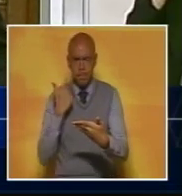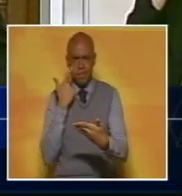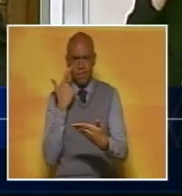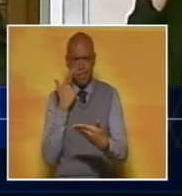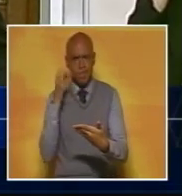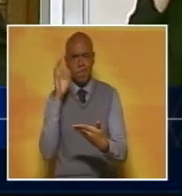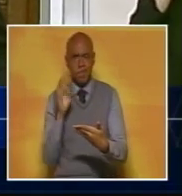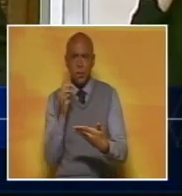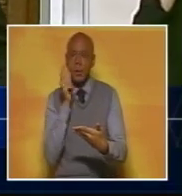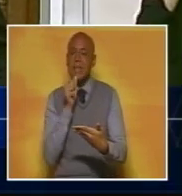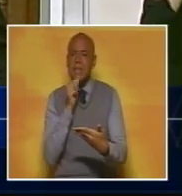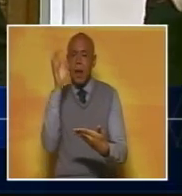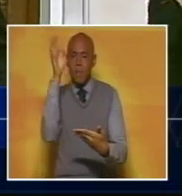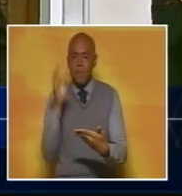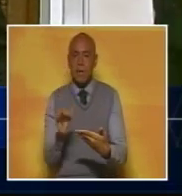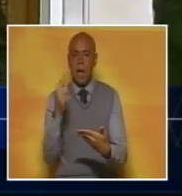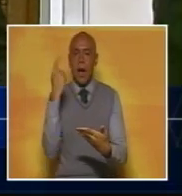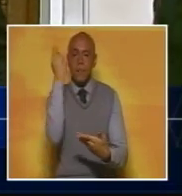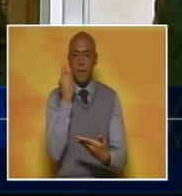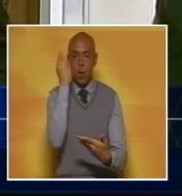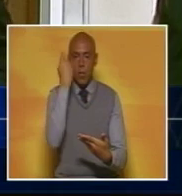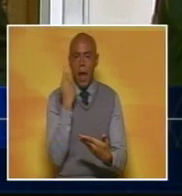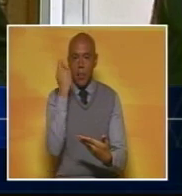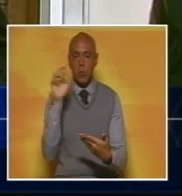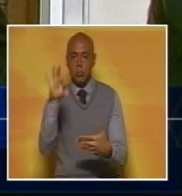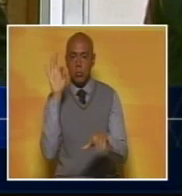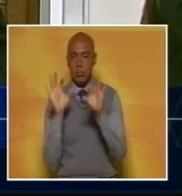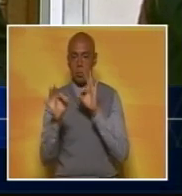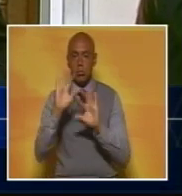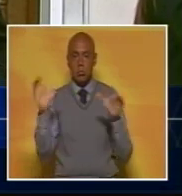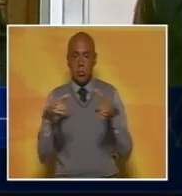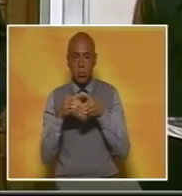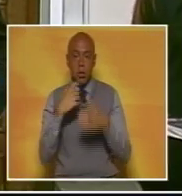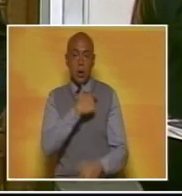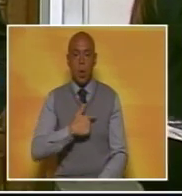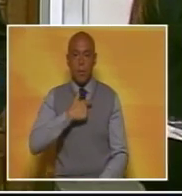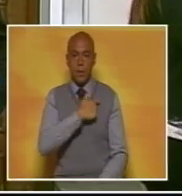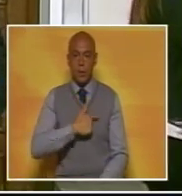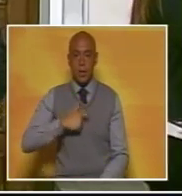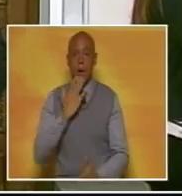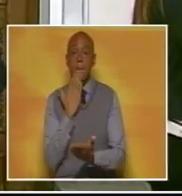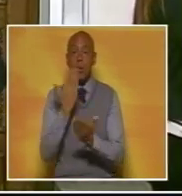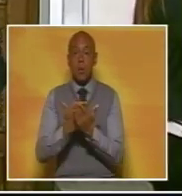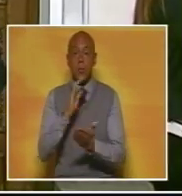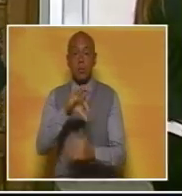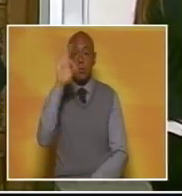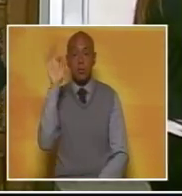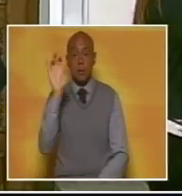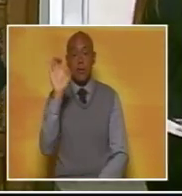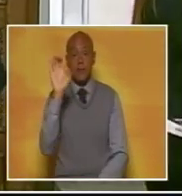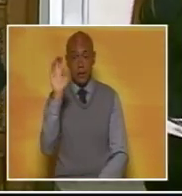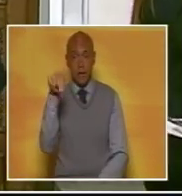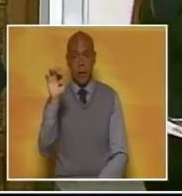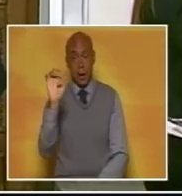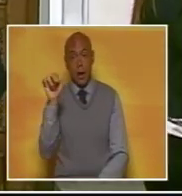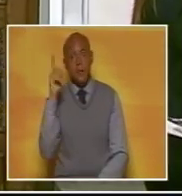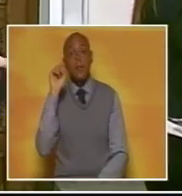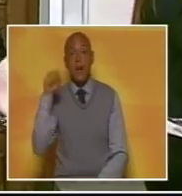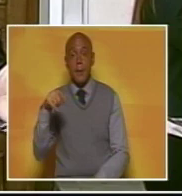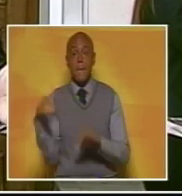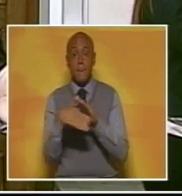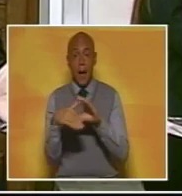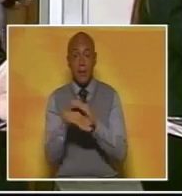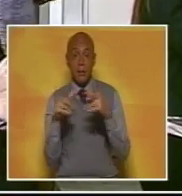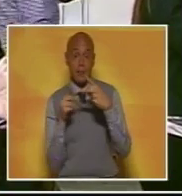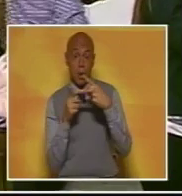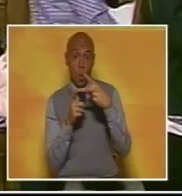de diputados candidatos a integrar el Comité de Postulaciones Electorales. También el próximo martes se va a retomar la